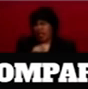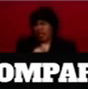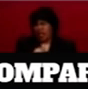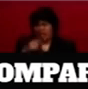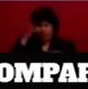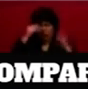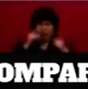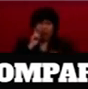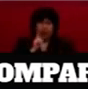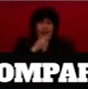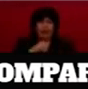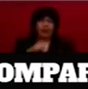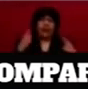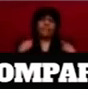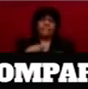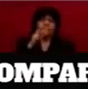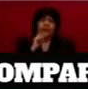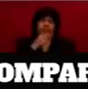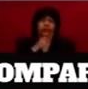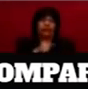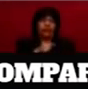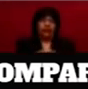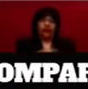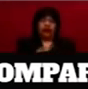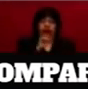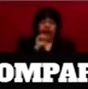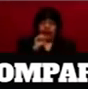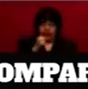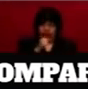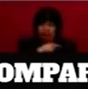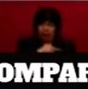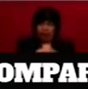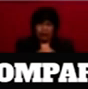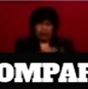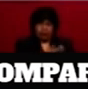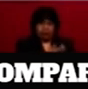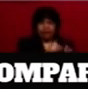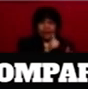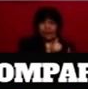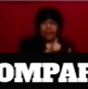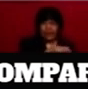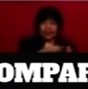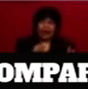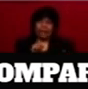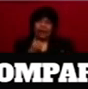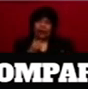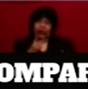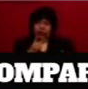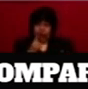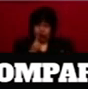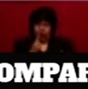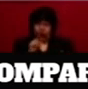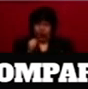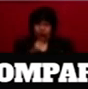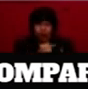aprendiendo es como de docentes ahí estamos contando desde septiembre si ok del 6 al 21 de septiembre exactamente que fue la